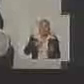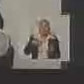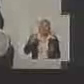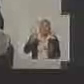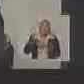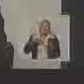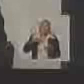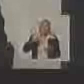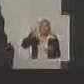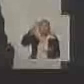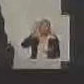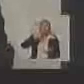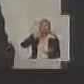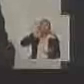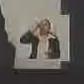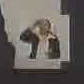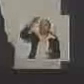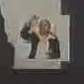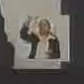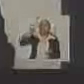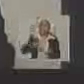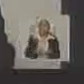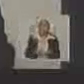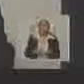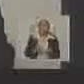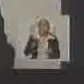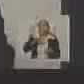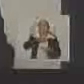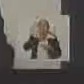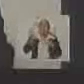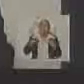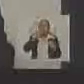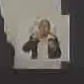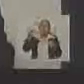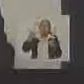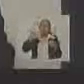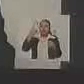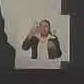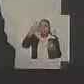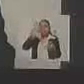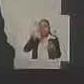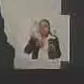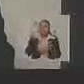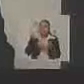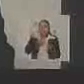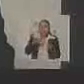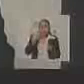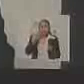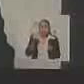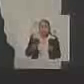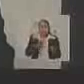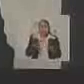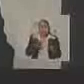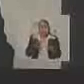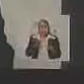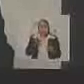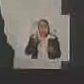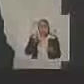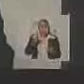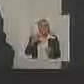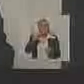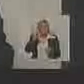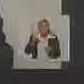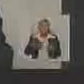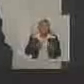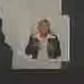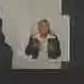porque de todos los currículum que he recibido, una gran mayoría han sido de mujeres capaces, talentosas, dispuestas a